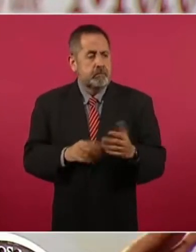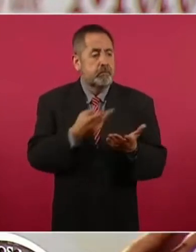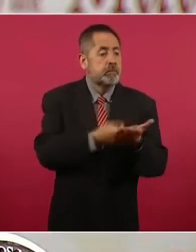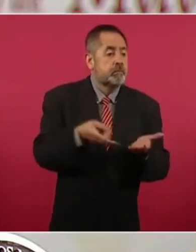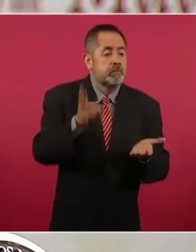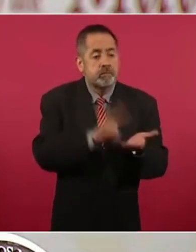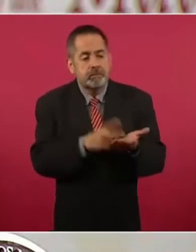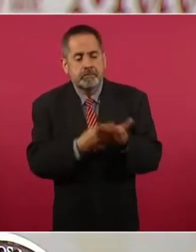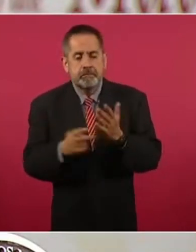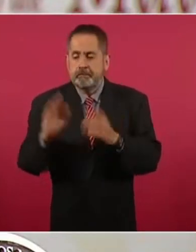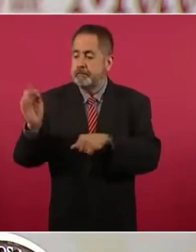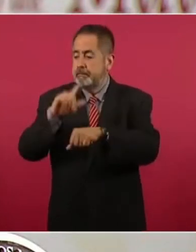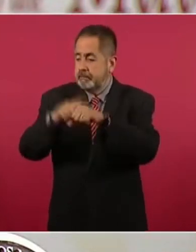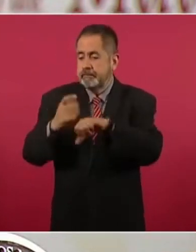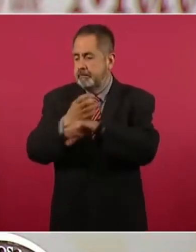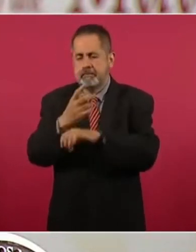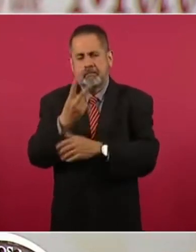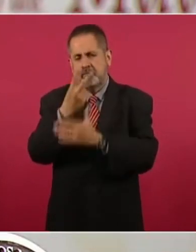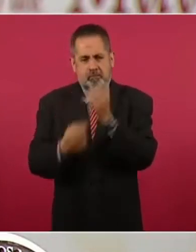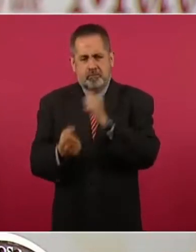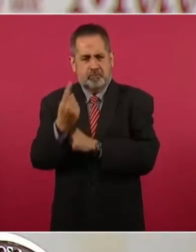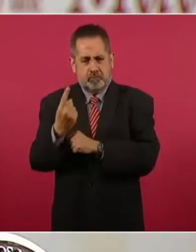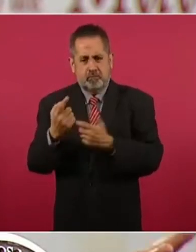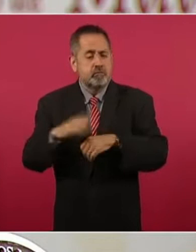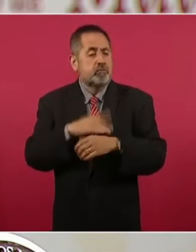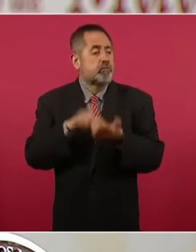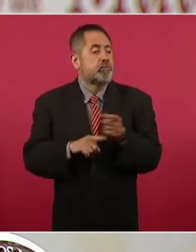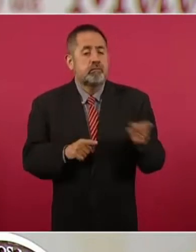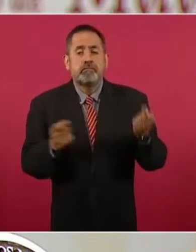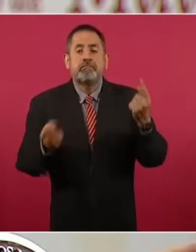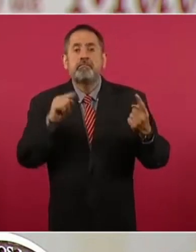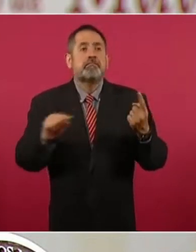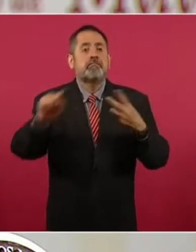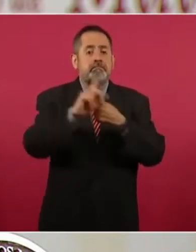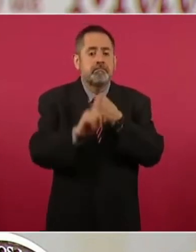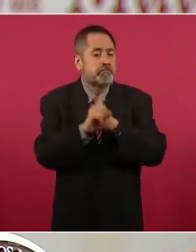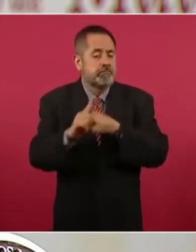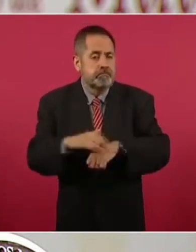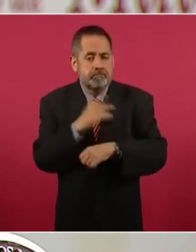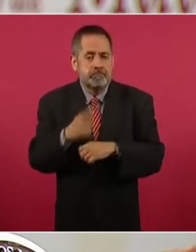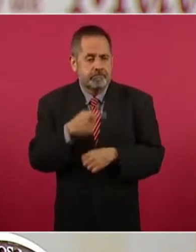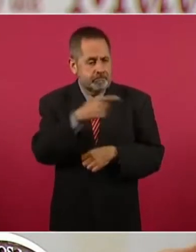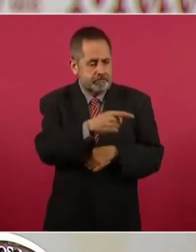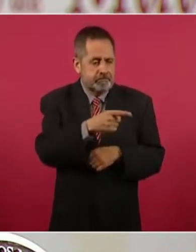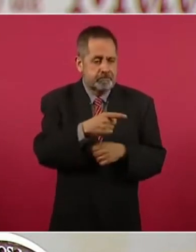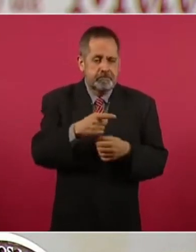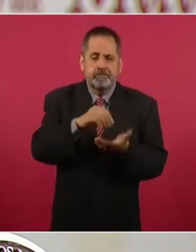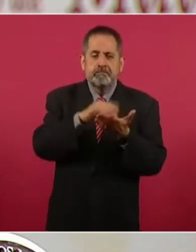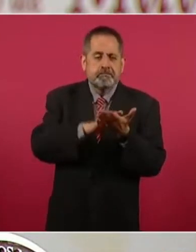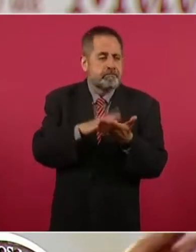registro federal y estatal, que sobre todo los problemas que se han generado en algunos lugares han sido con registros